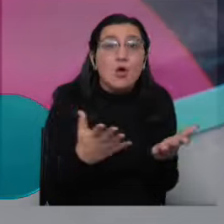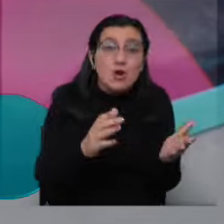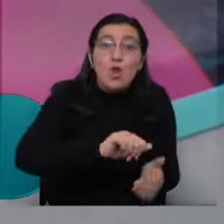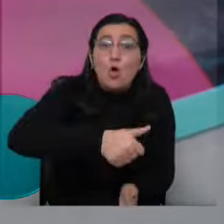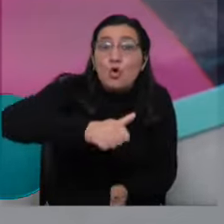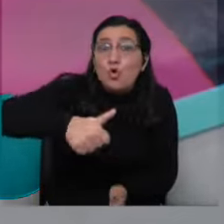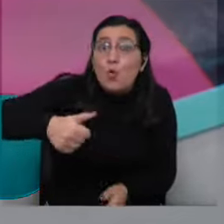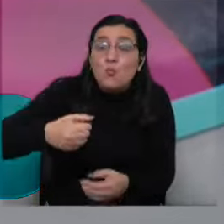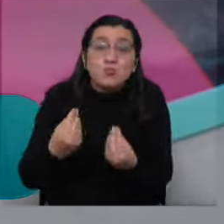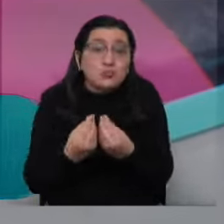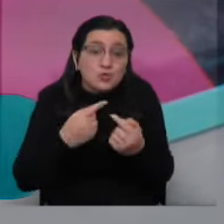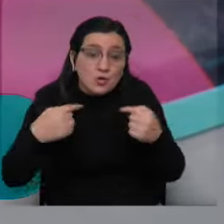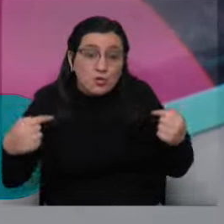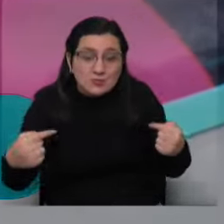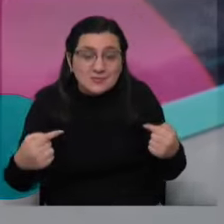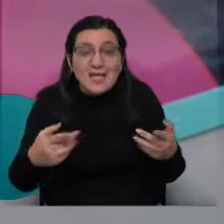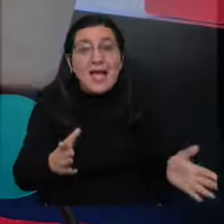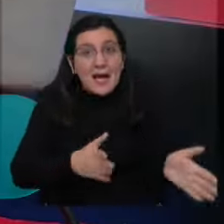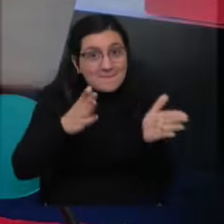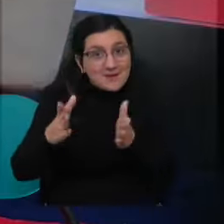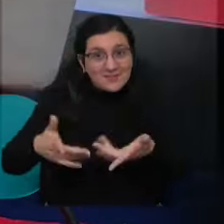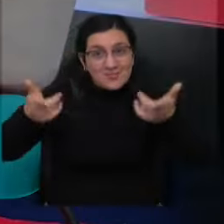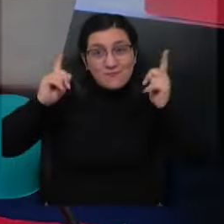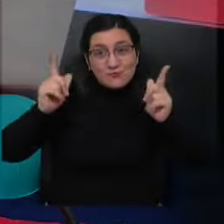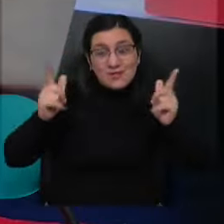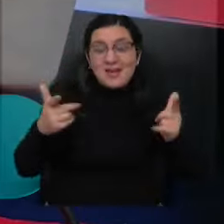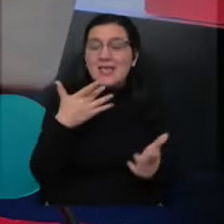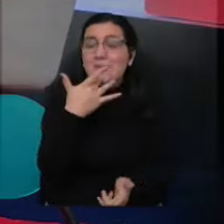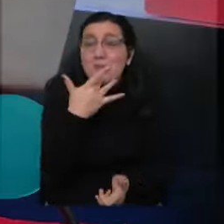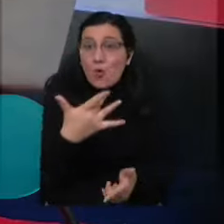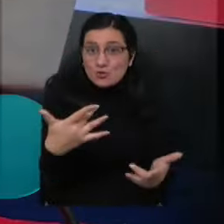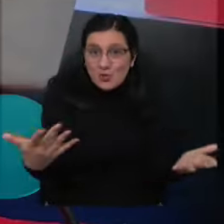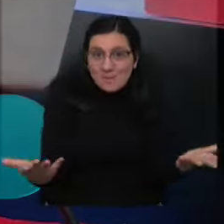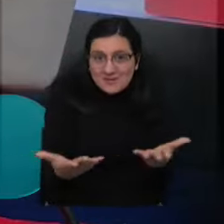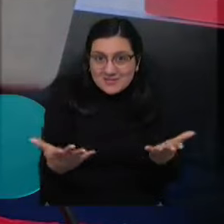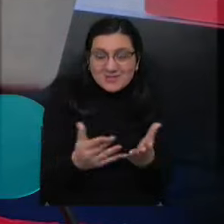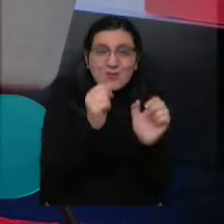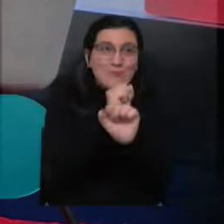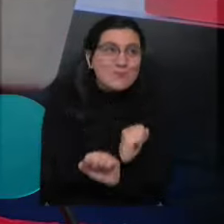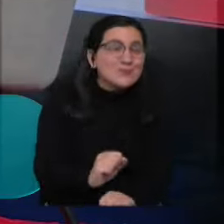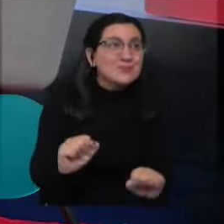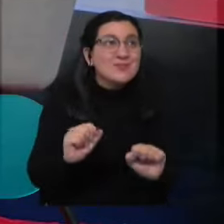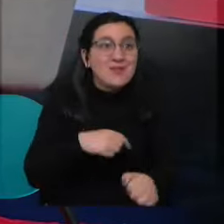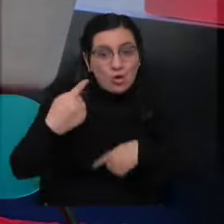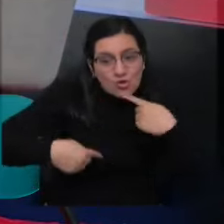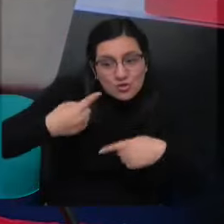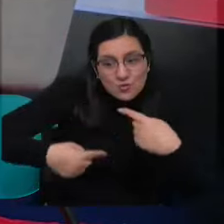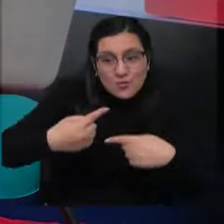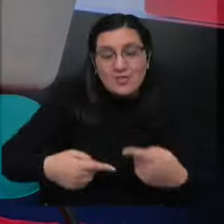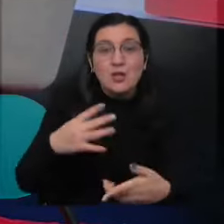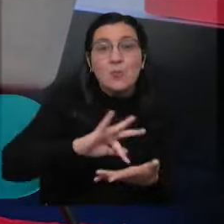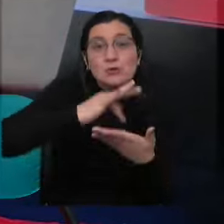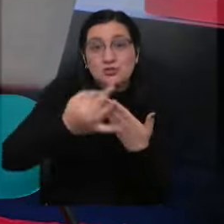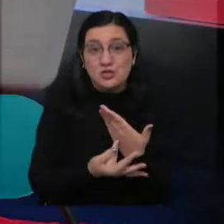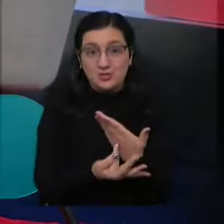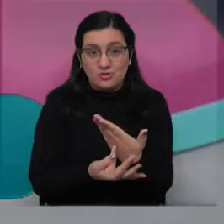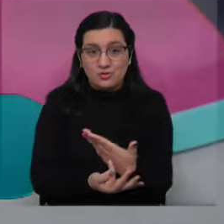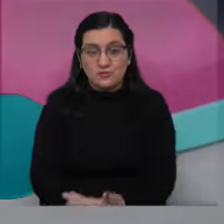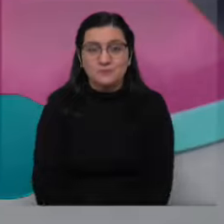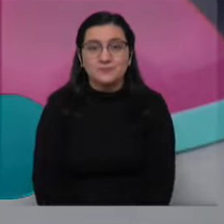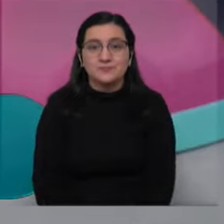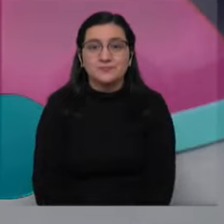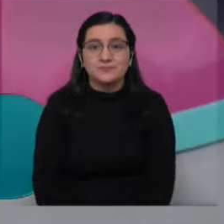cosas más allá de disfrutar el hermoso presente que tenés y los posibles este continuidades de los proyectos que que el canal le ha